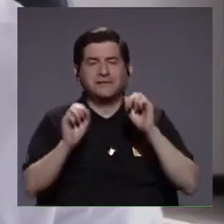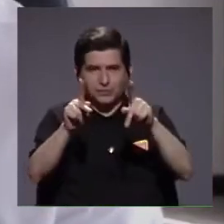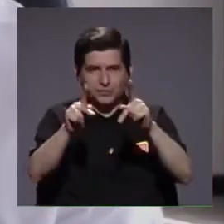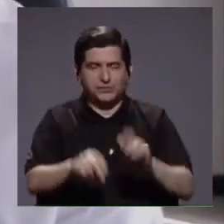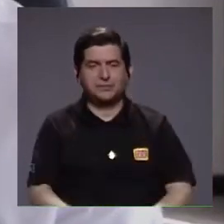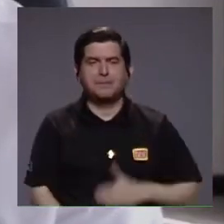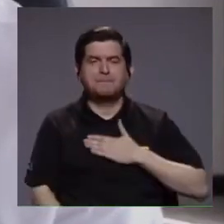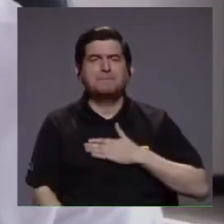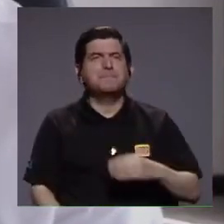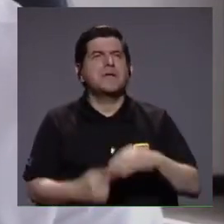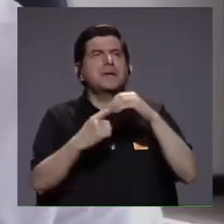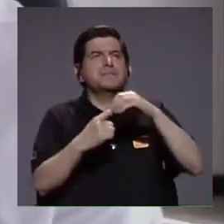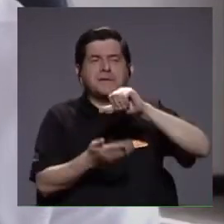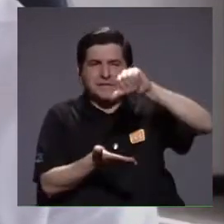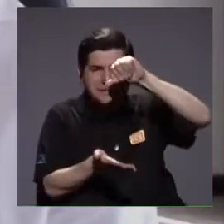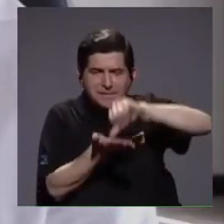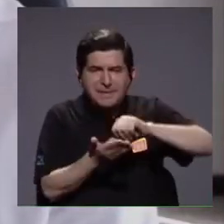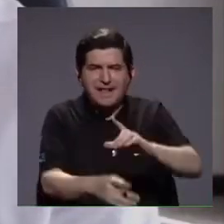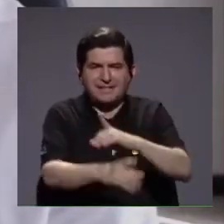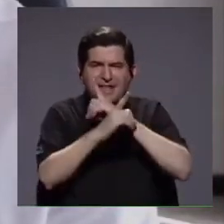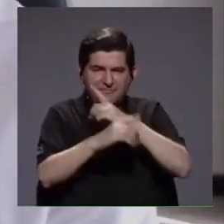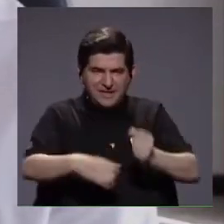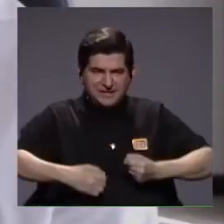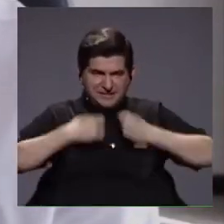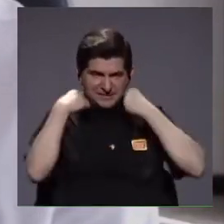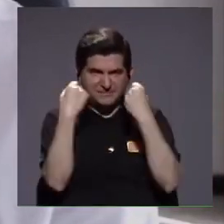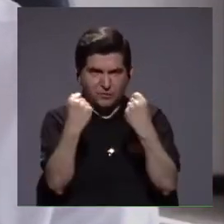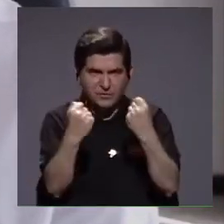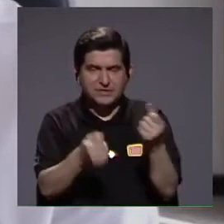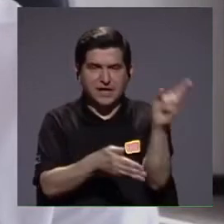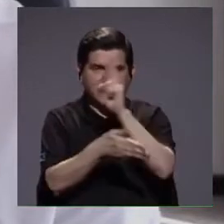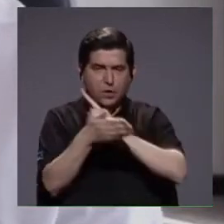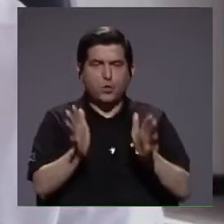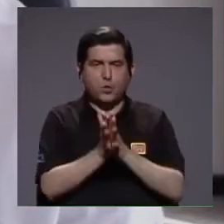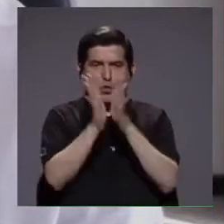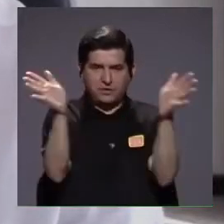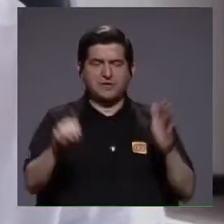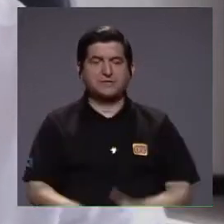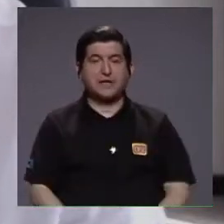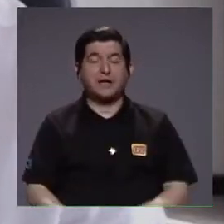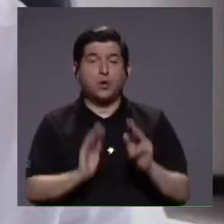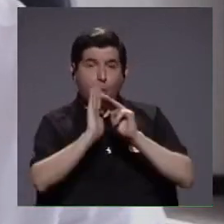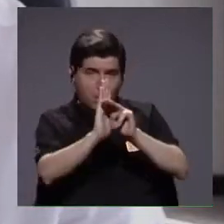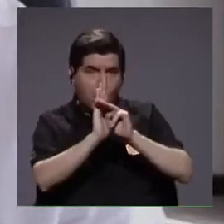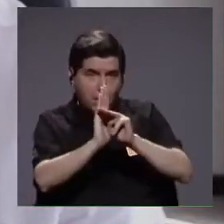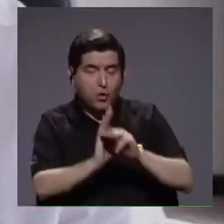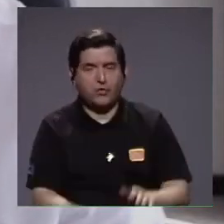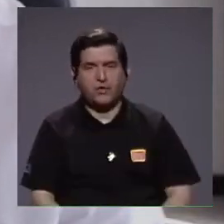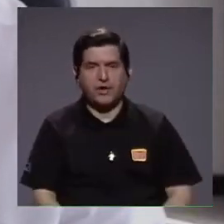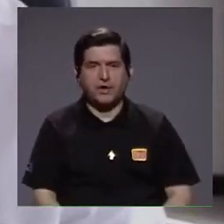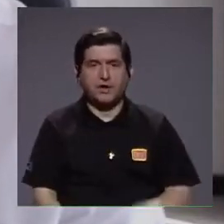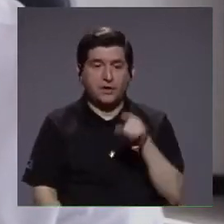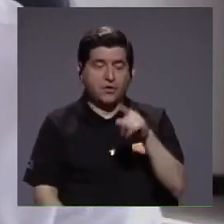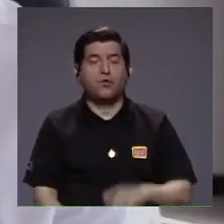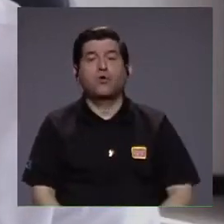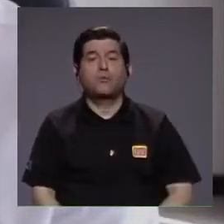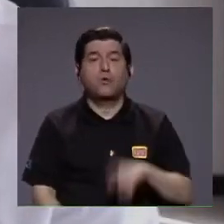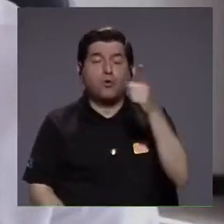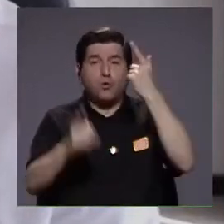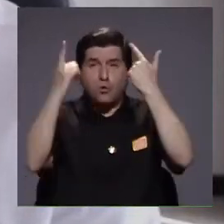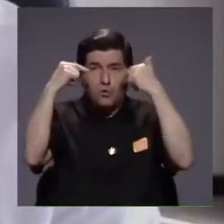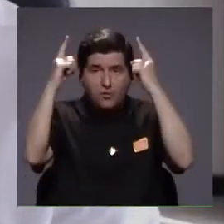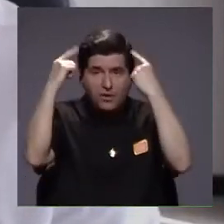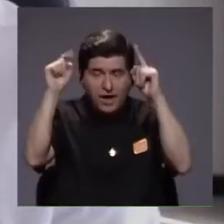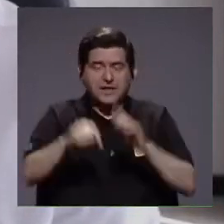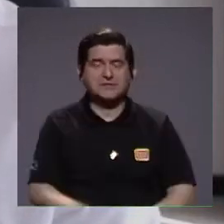espacio. Mi principal núcleo es la defensa y el fortalecimiento de la universidad pública, del modelo de universidad pública, como logro el Estado Social